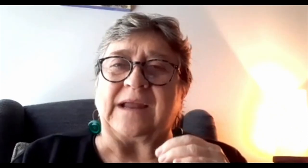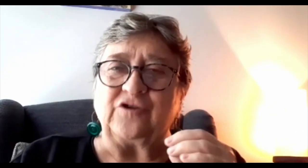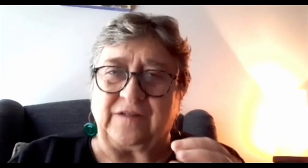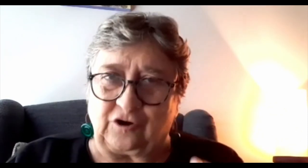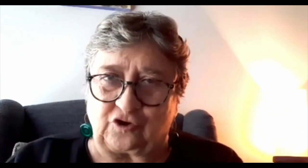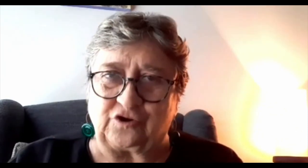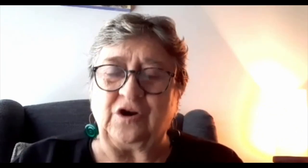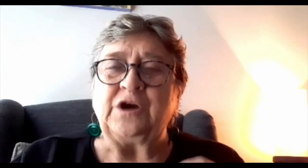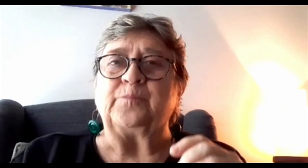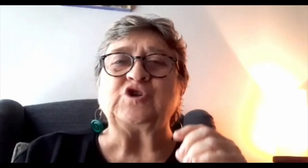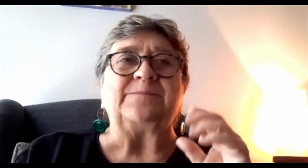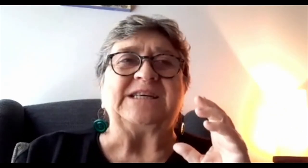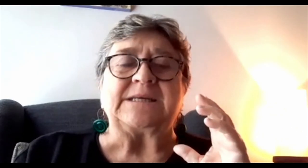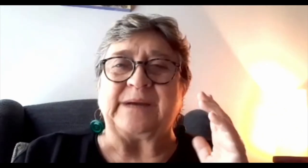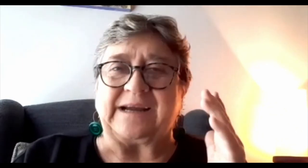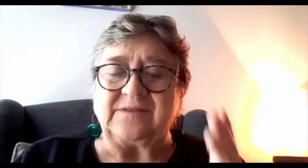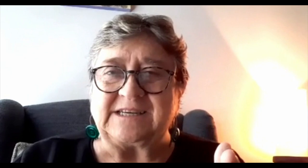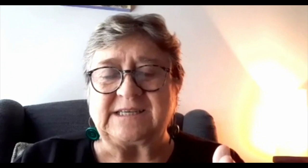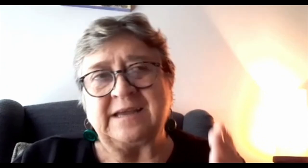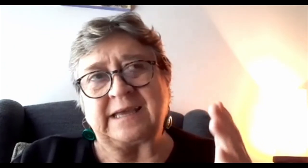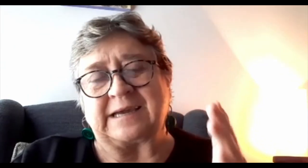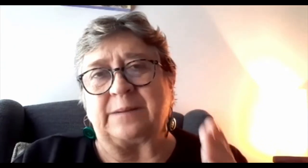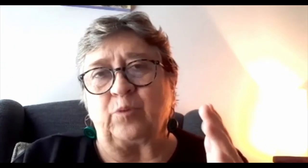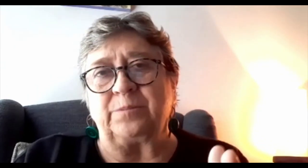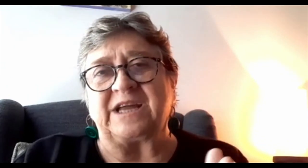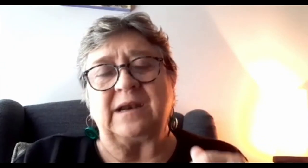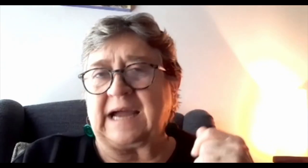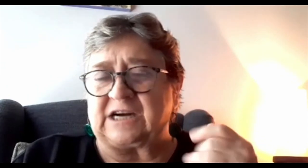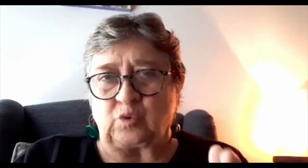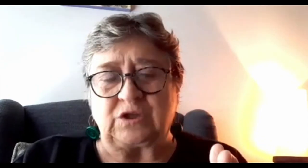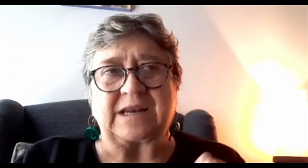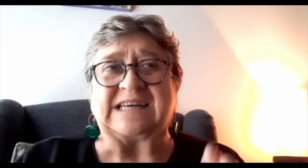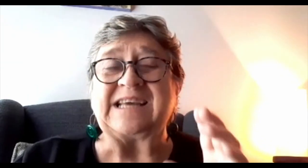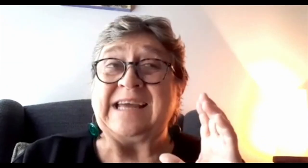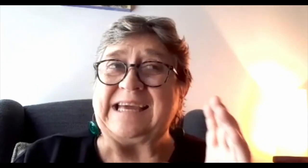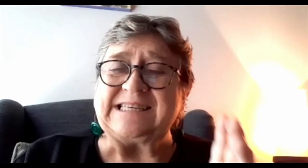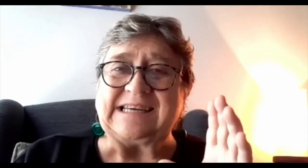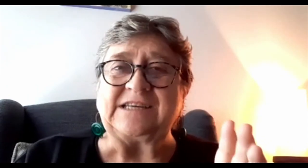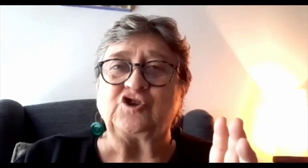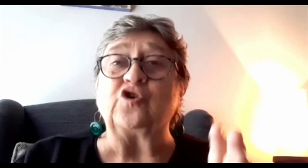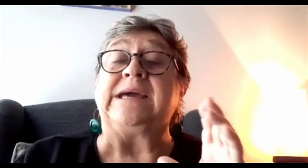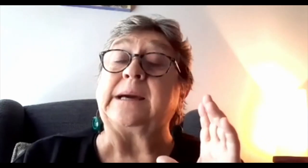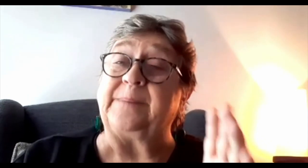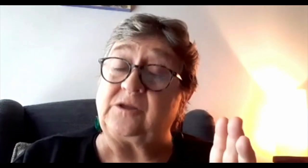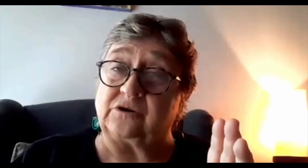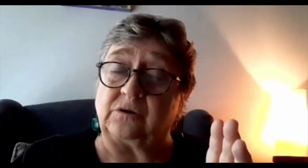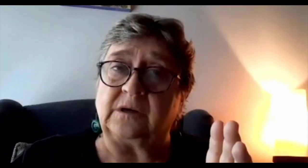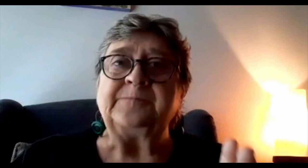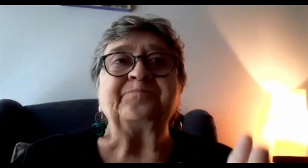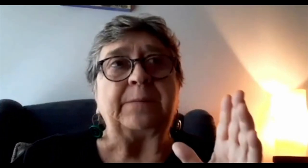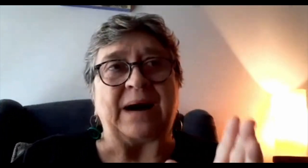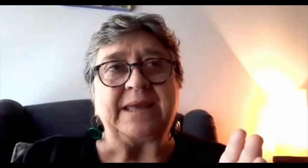emigrantes de un lado y de otro, posibles emigrantes que quieran volver a sus tierras. Ese hecho y que